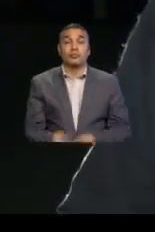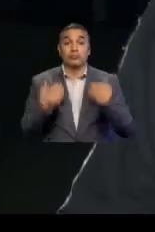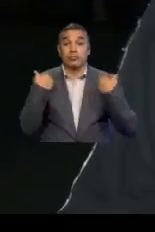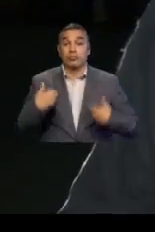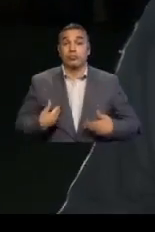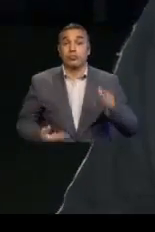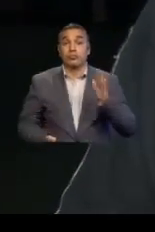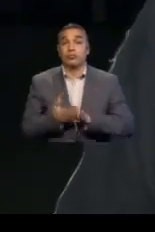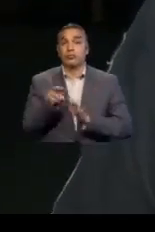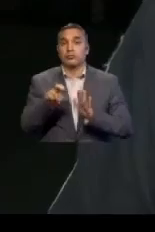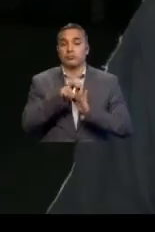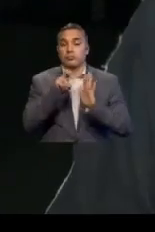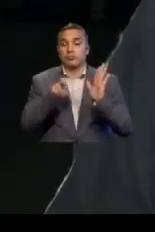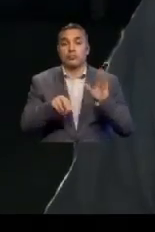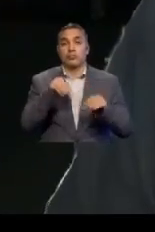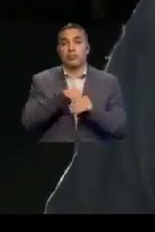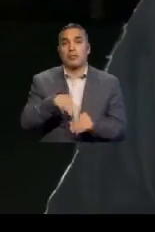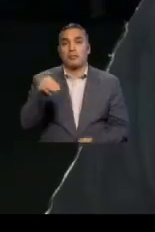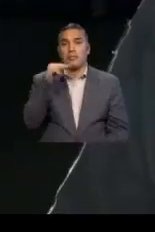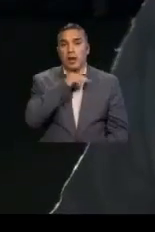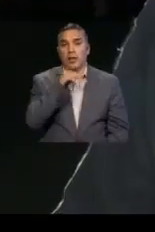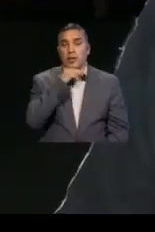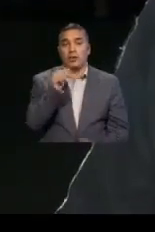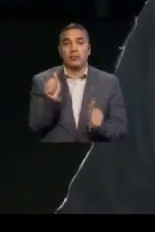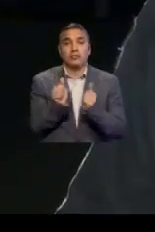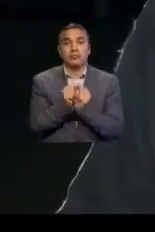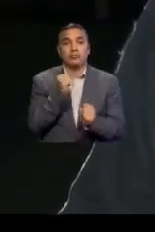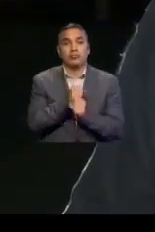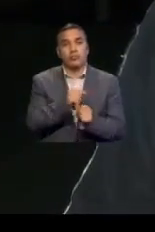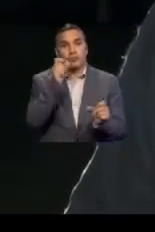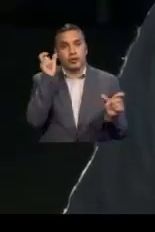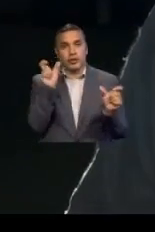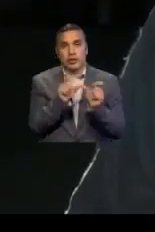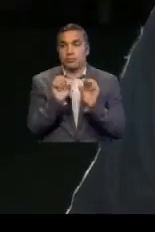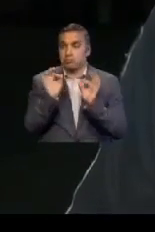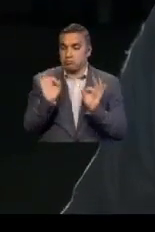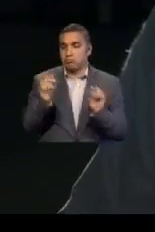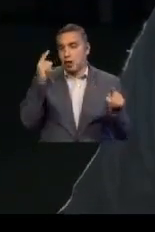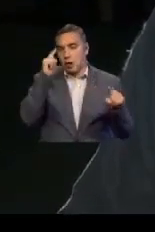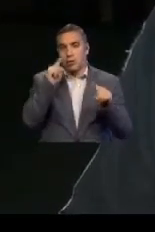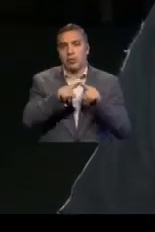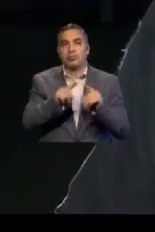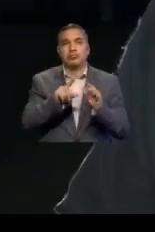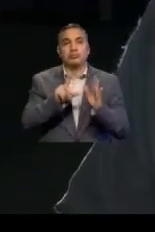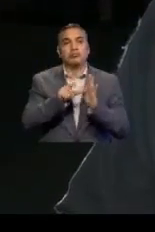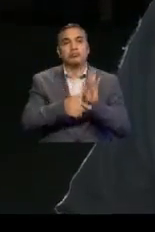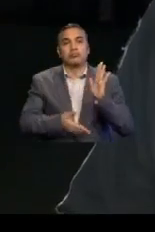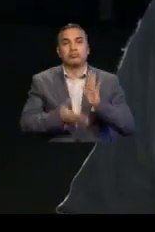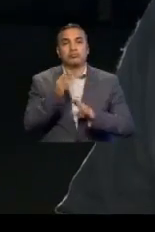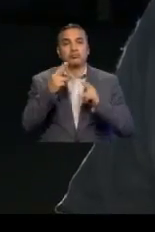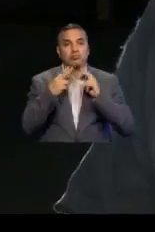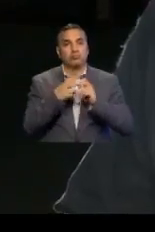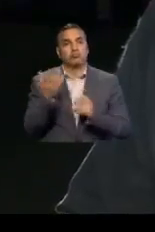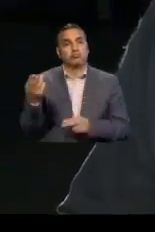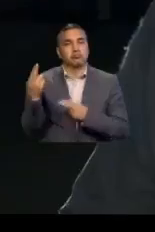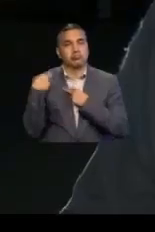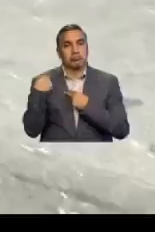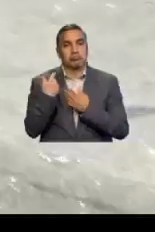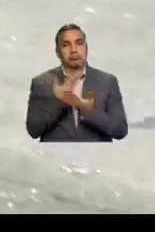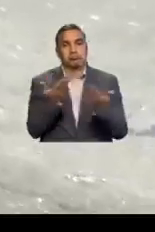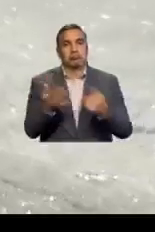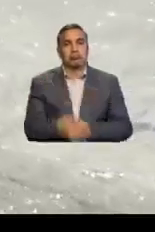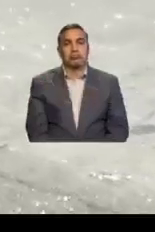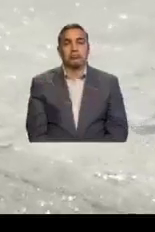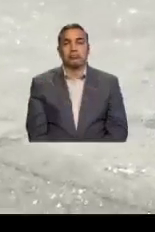hasta el Centro Forense del Cantón Manta en coordinación con el fiscal de turno para posterior las investigaciones y su necropsia de